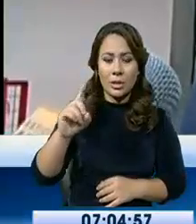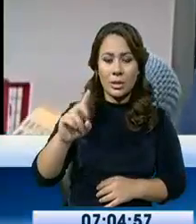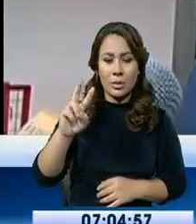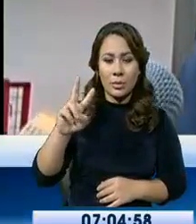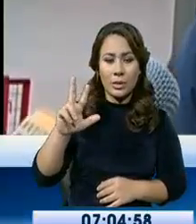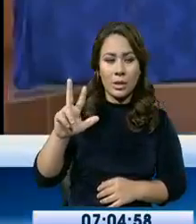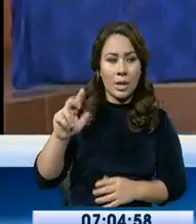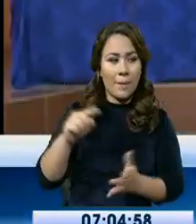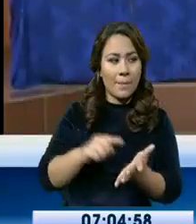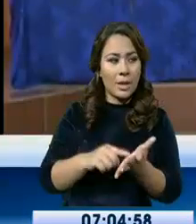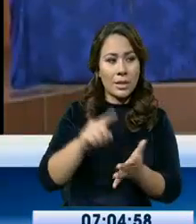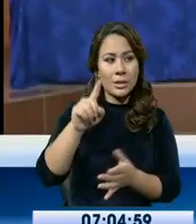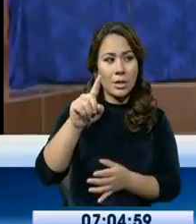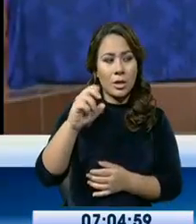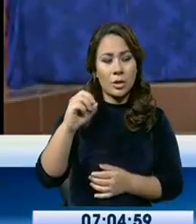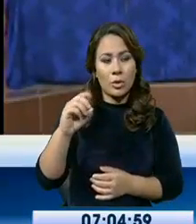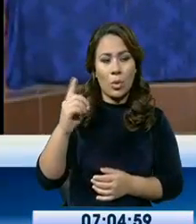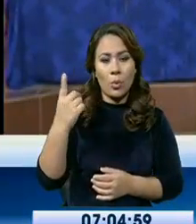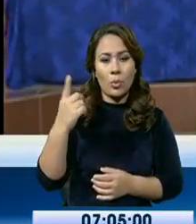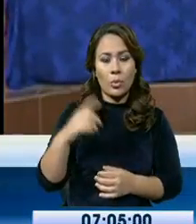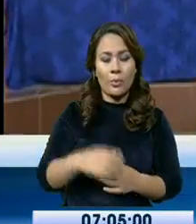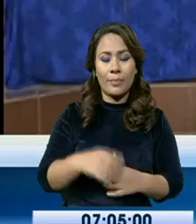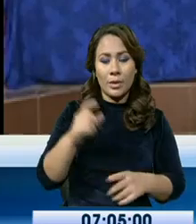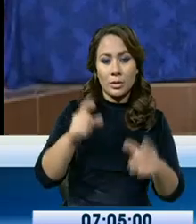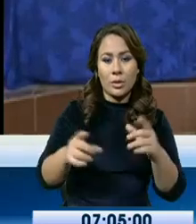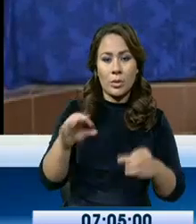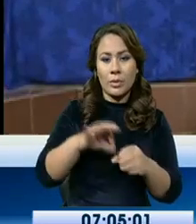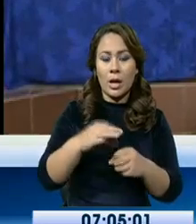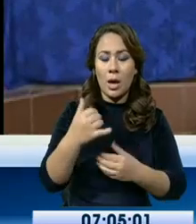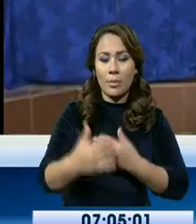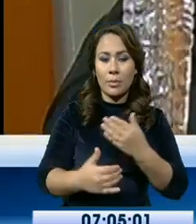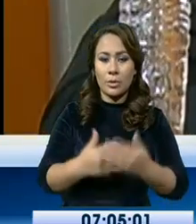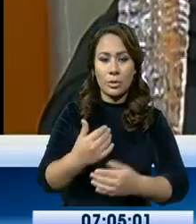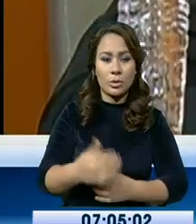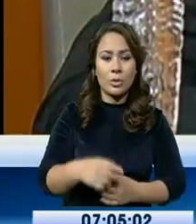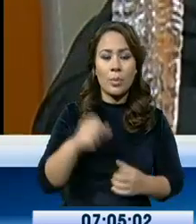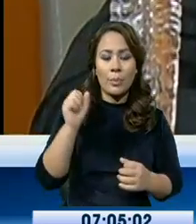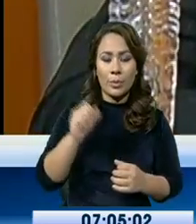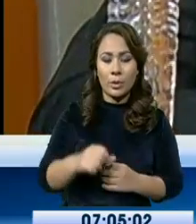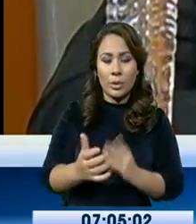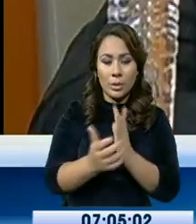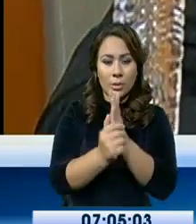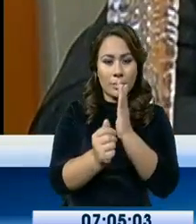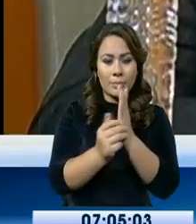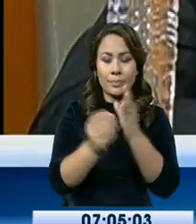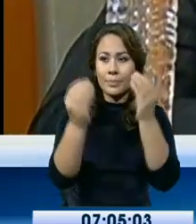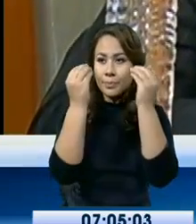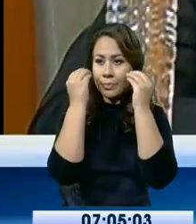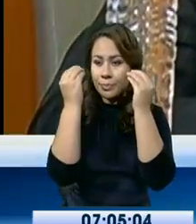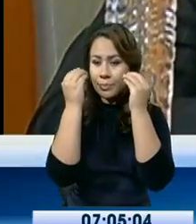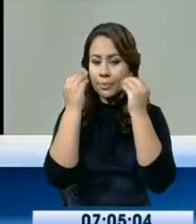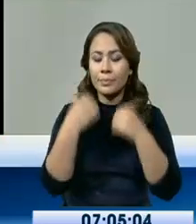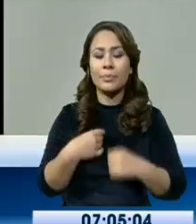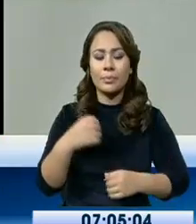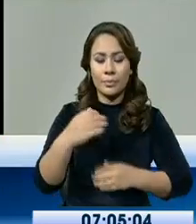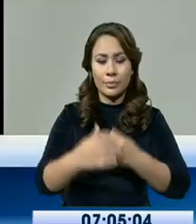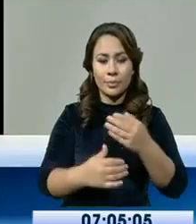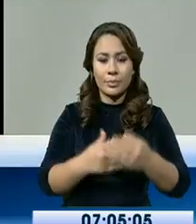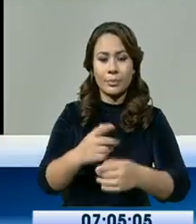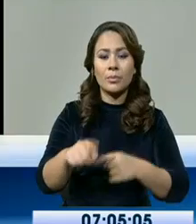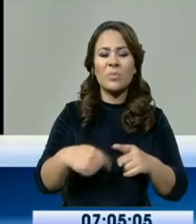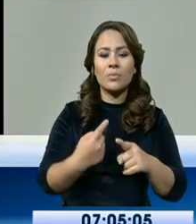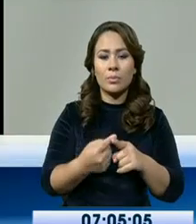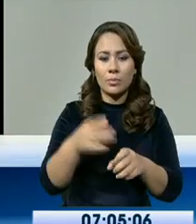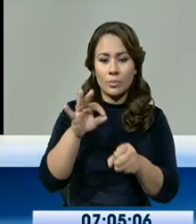3.123.231 electores. Que esto tan solo es el inicio del proceso, pues aún se tiene que capacitar al personal que estará activo durante la